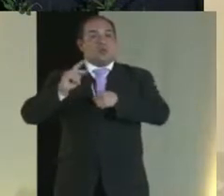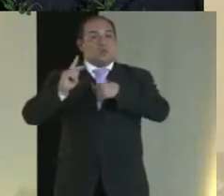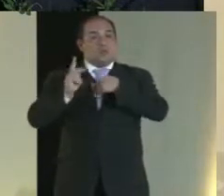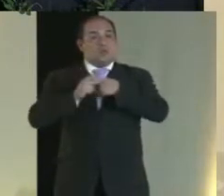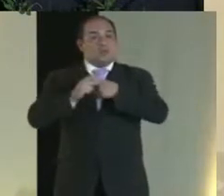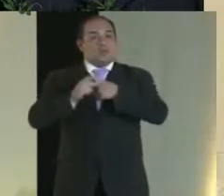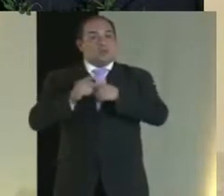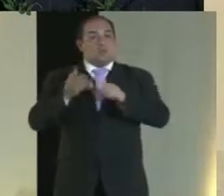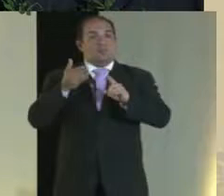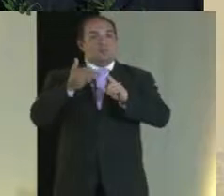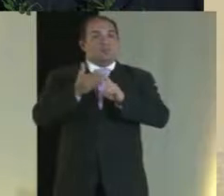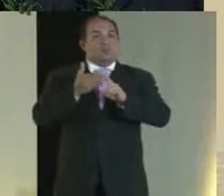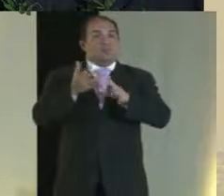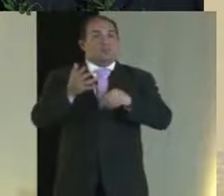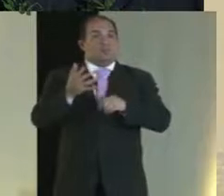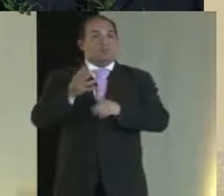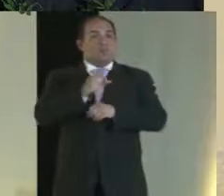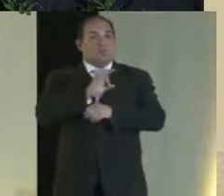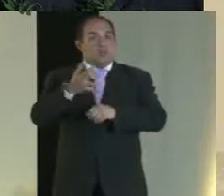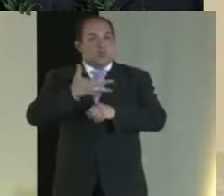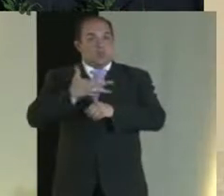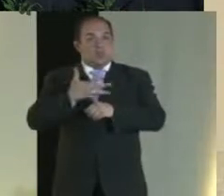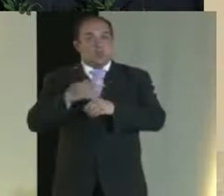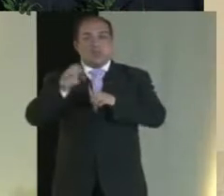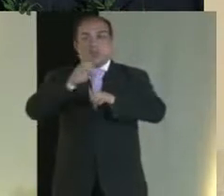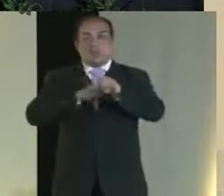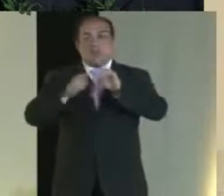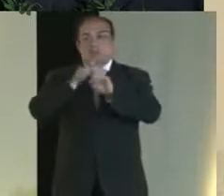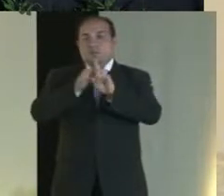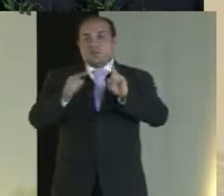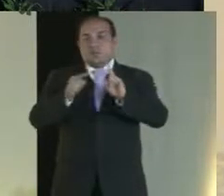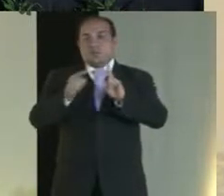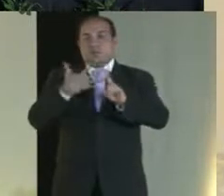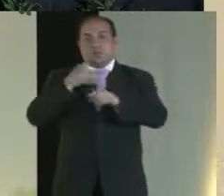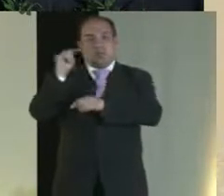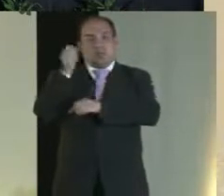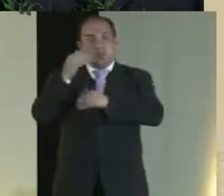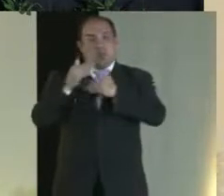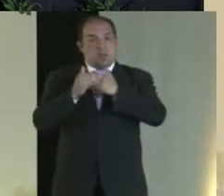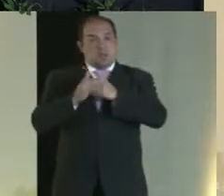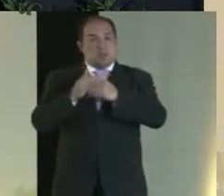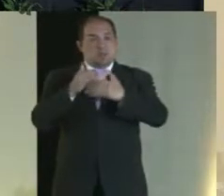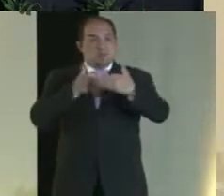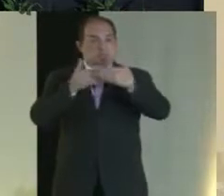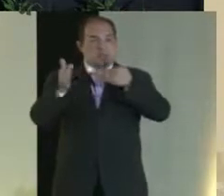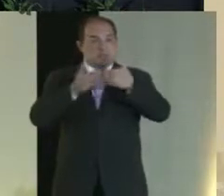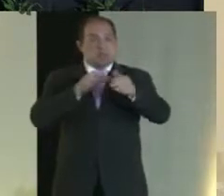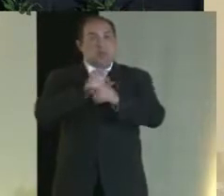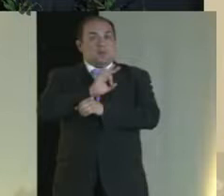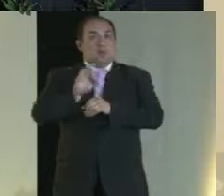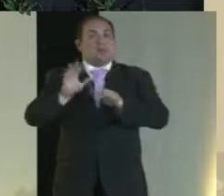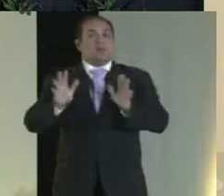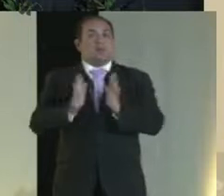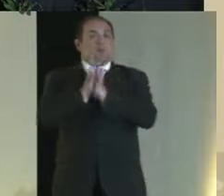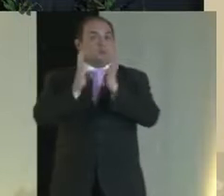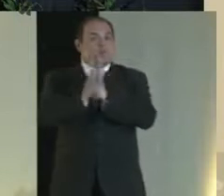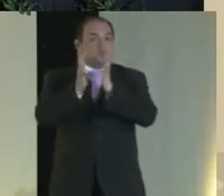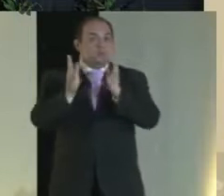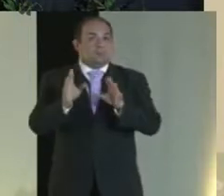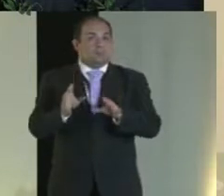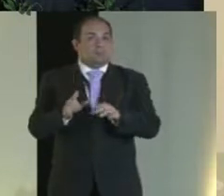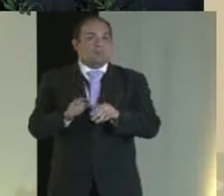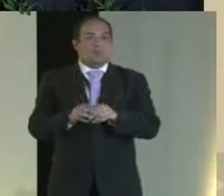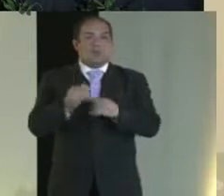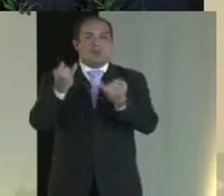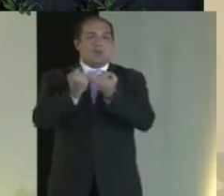poder crear empresas medianas con tecnología avanzada y así poder participar como